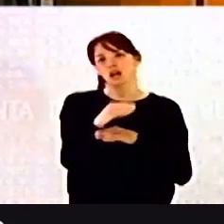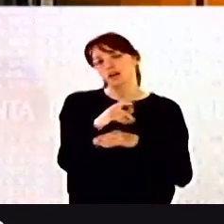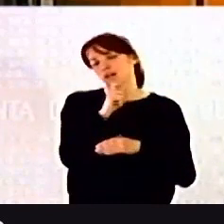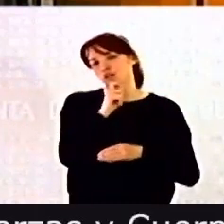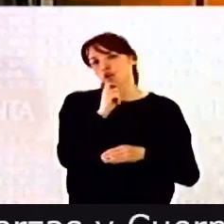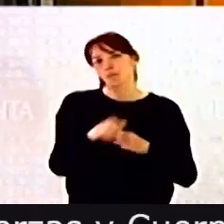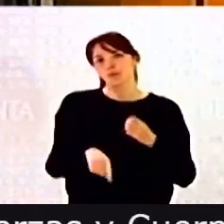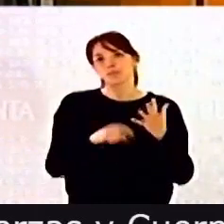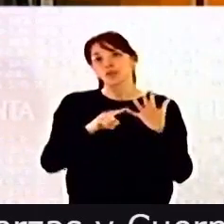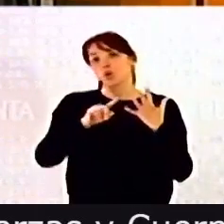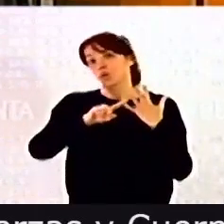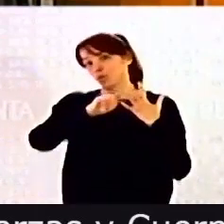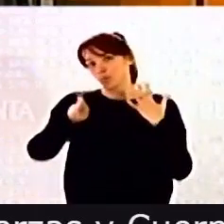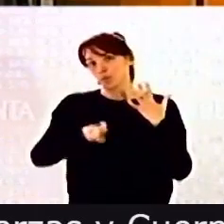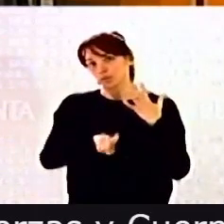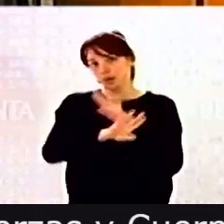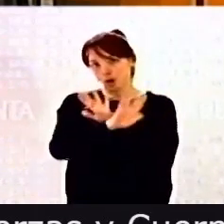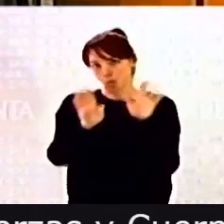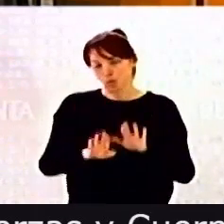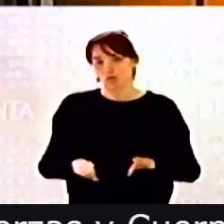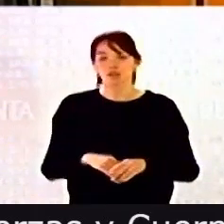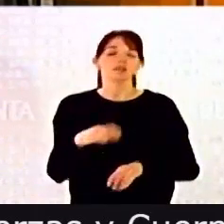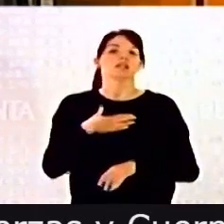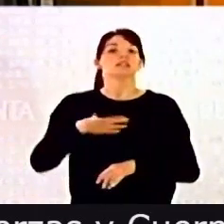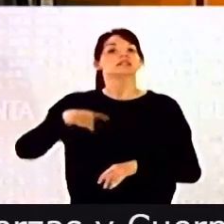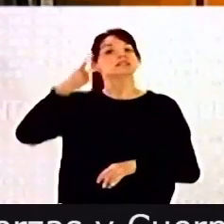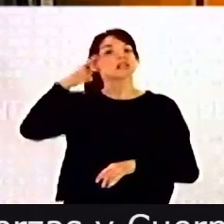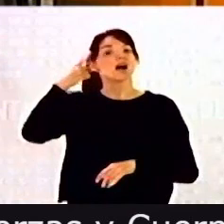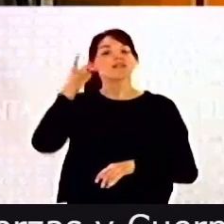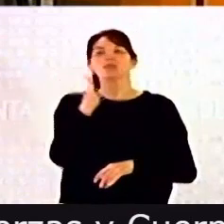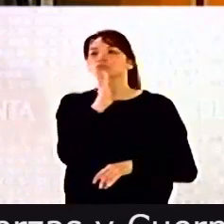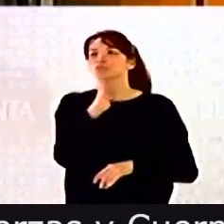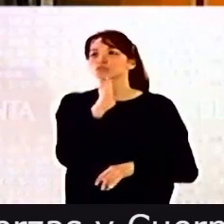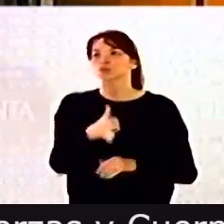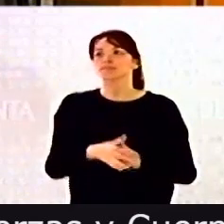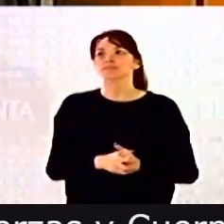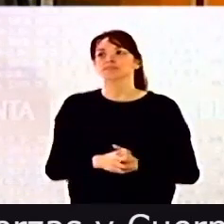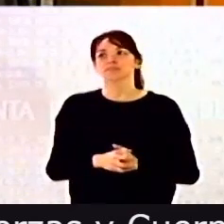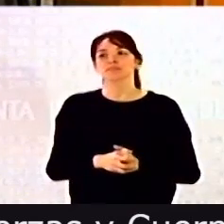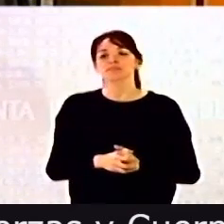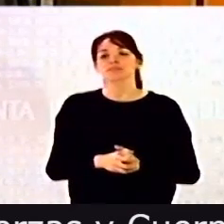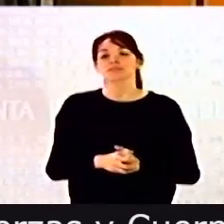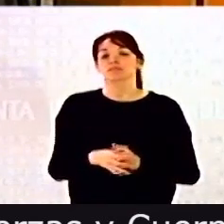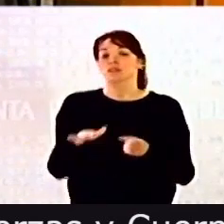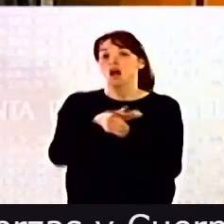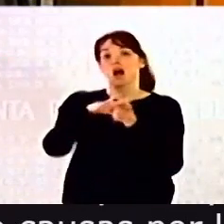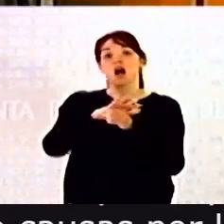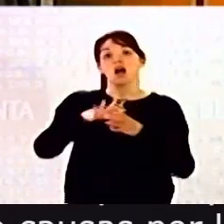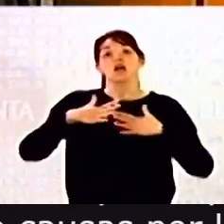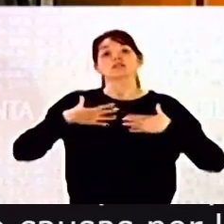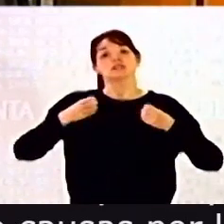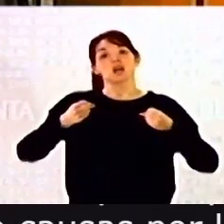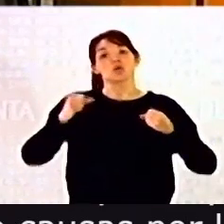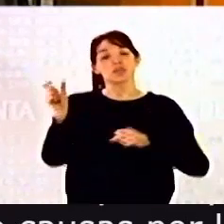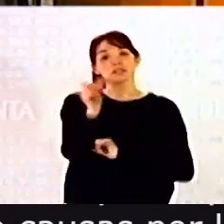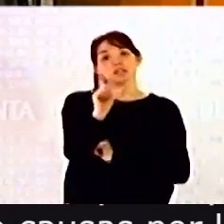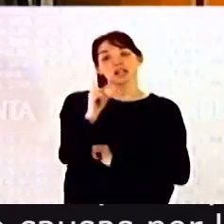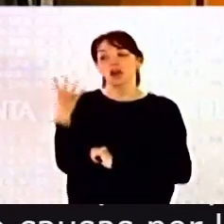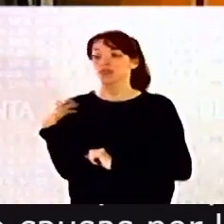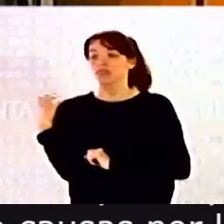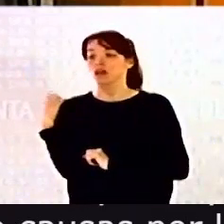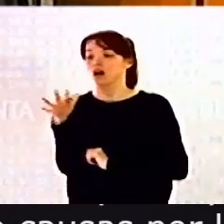la última cuestión, quería saber cuál es la causa o las causas por las que el área de salud Llerena Zafra